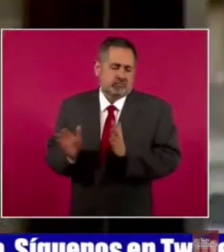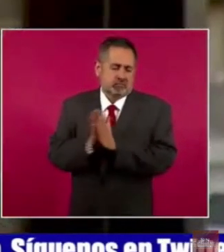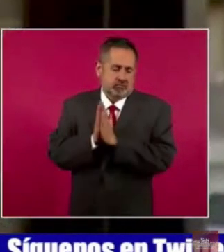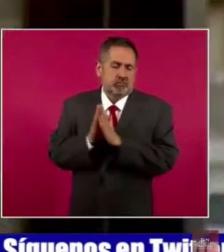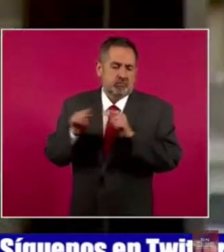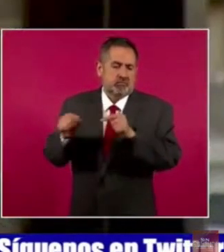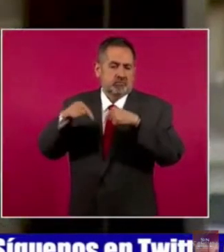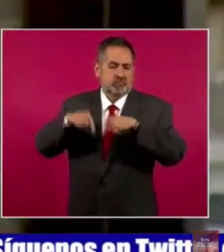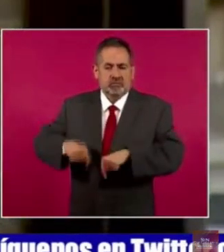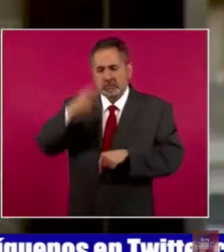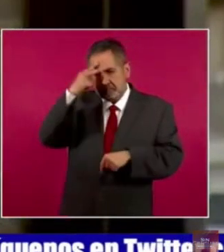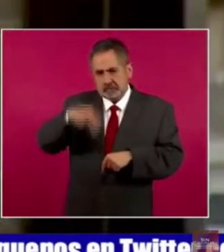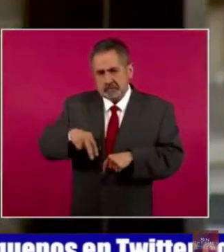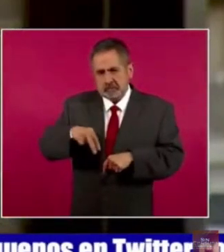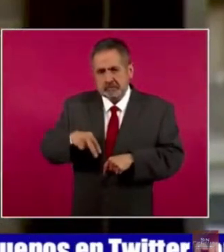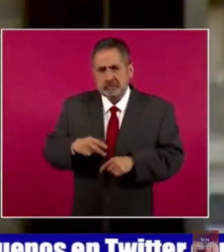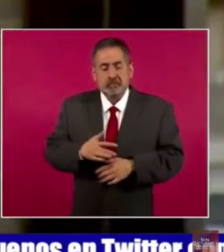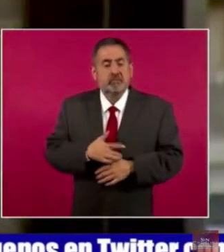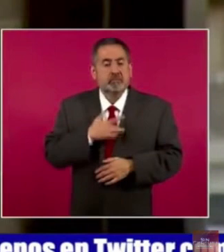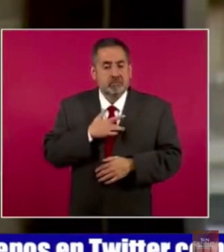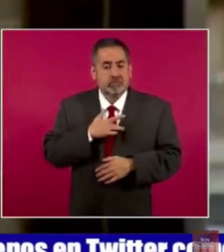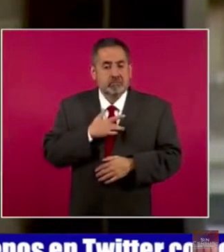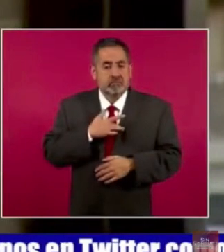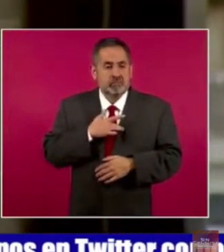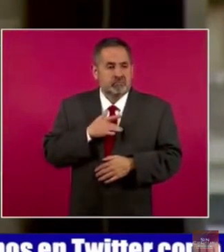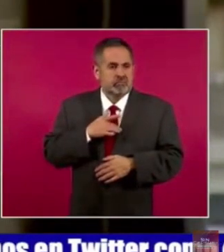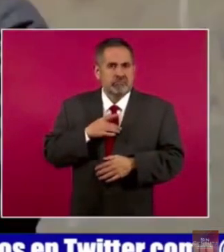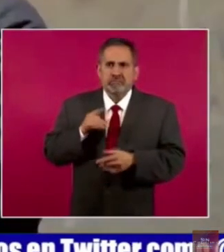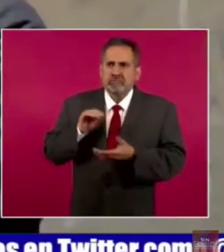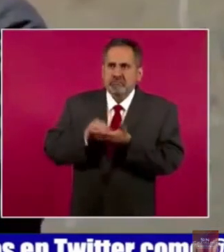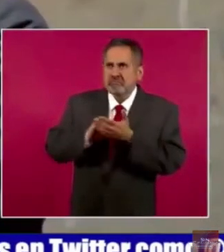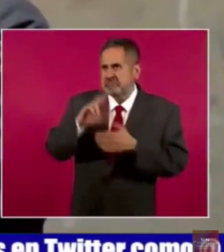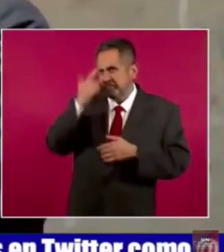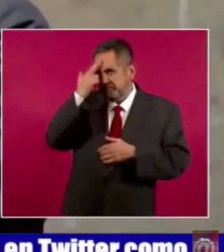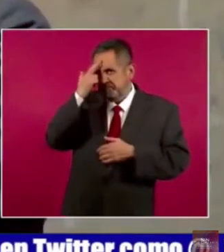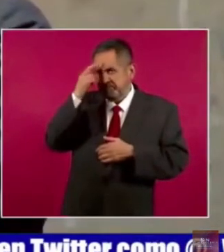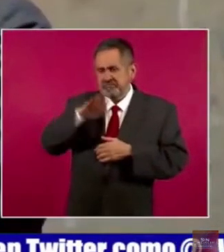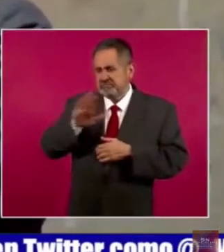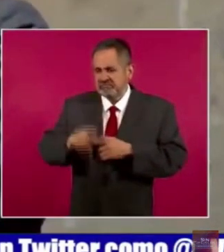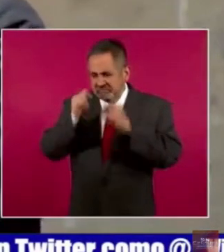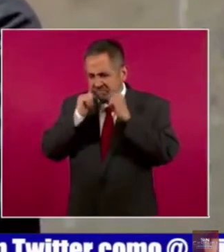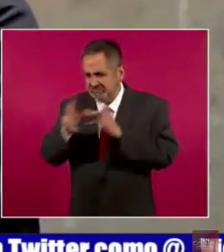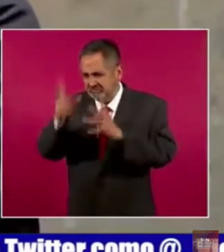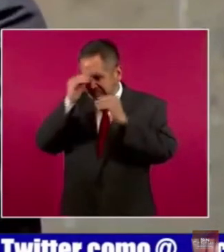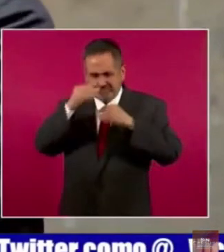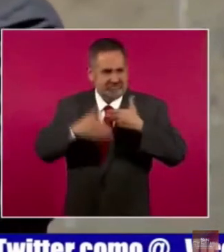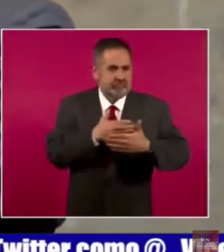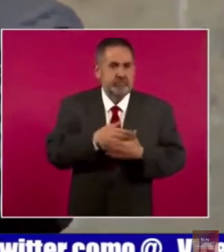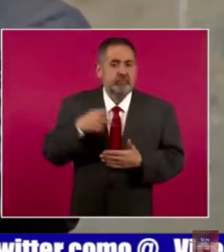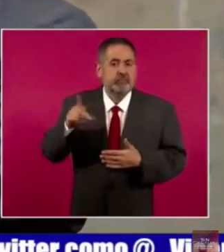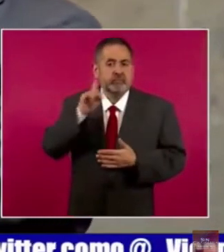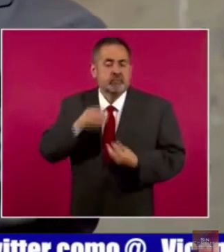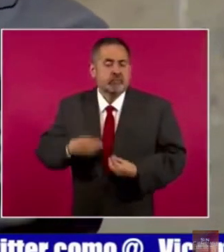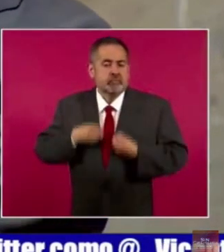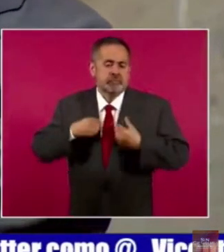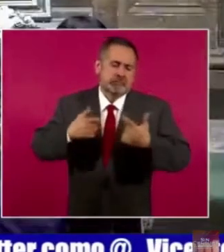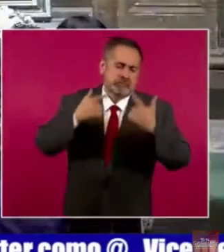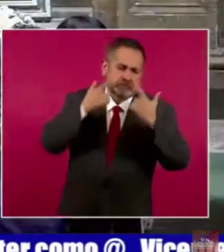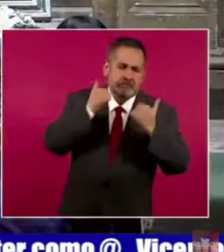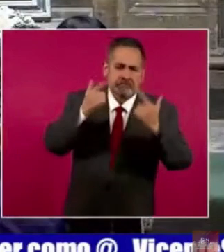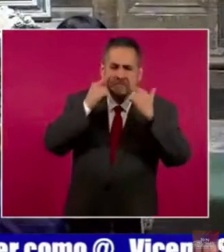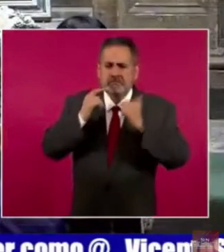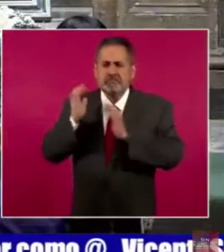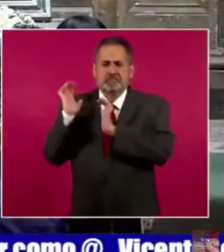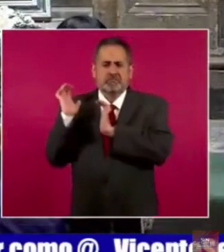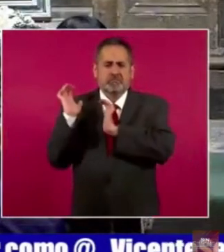cuando su recuerdo estaba más vivo que nunca. Las mujeres lloraban al paso